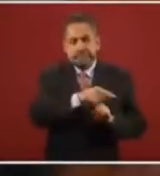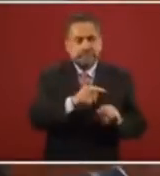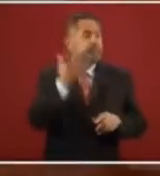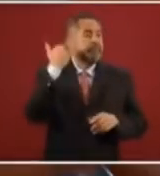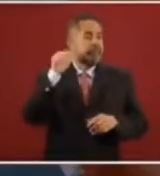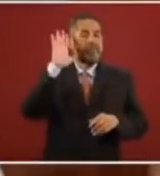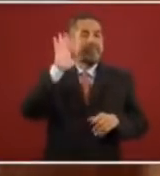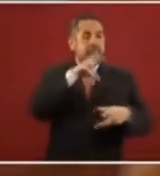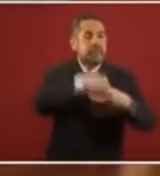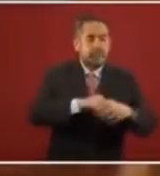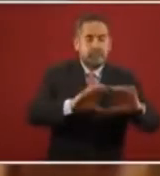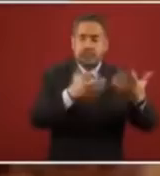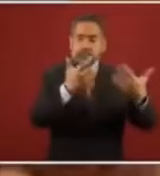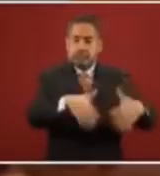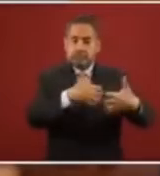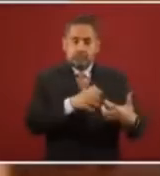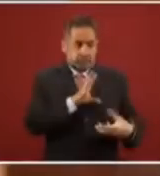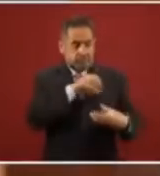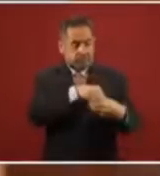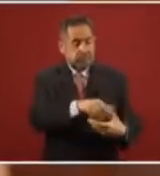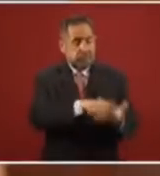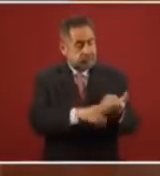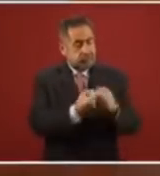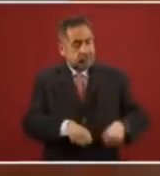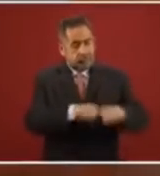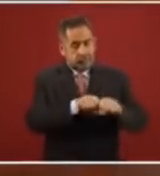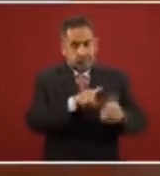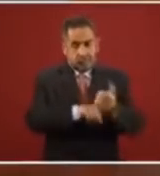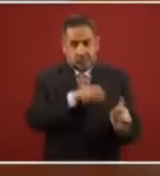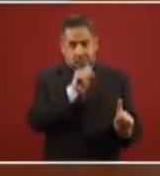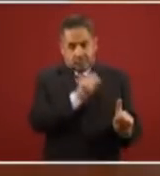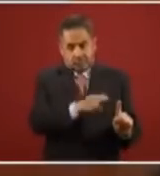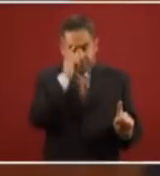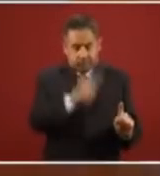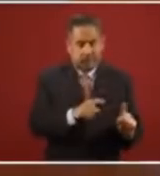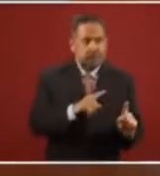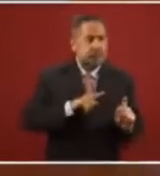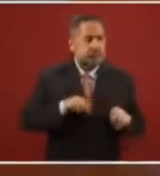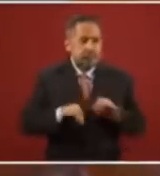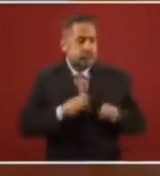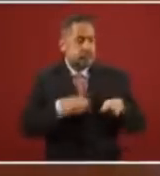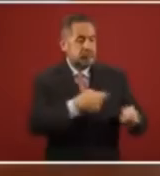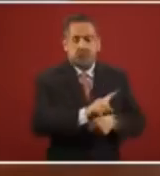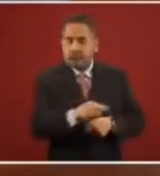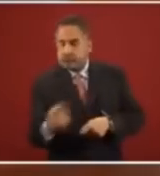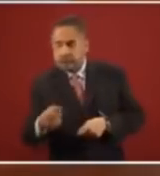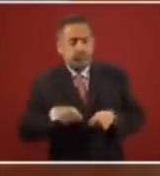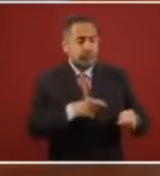participante de una empresa, él era socio de una empresa que se dedica al outsourcing y a abastecer